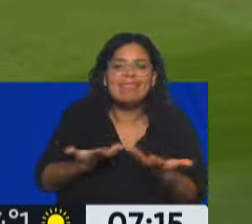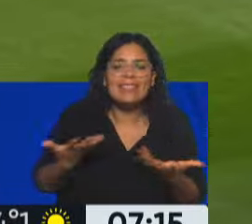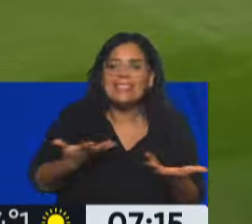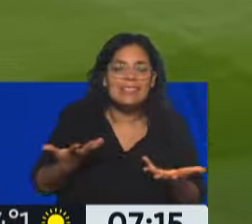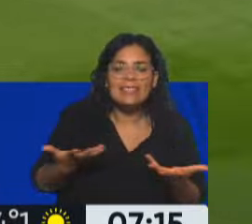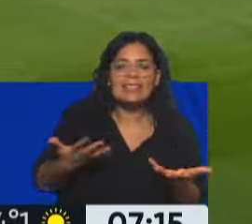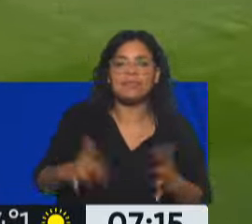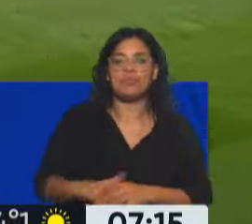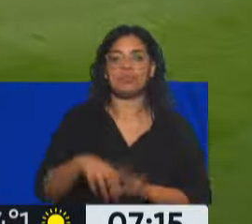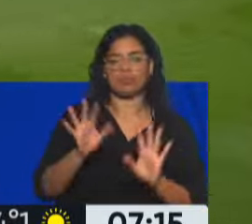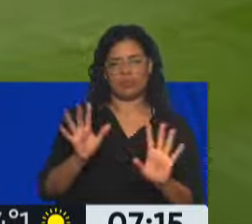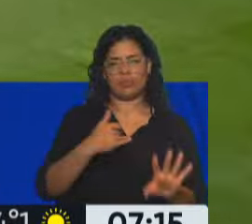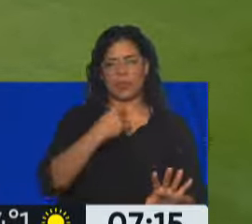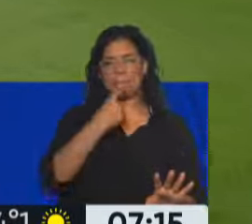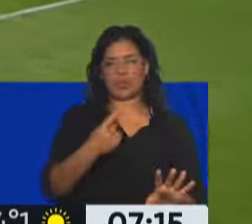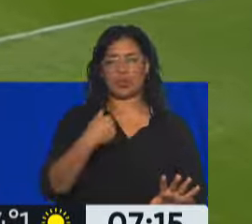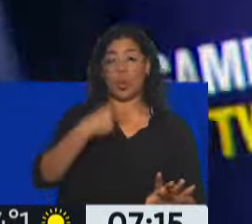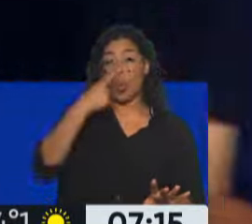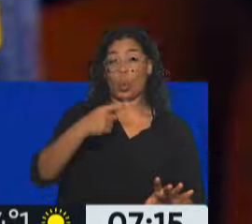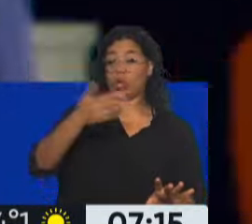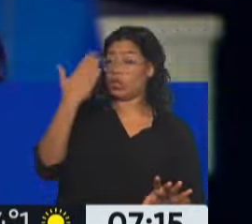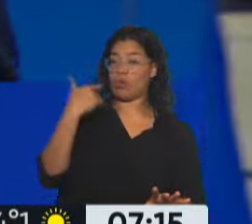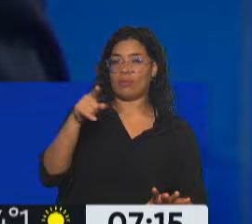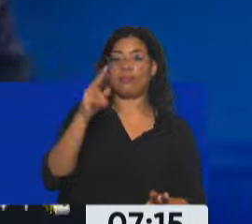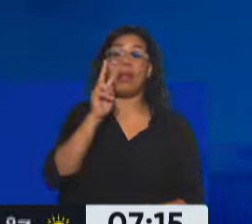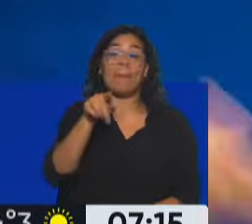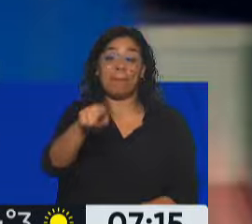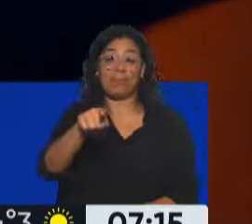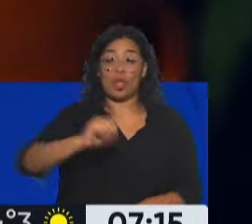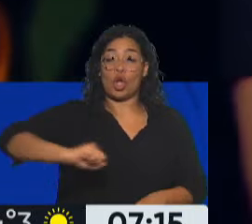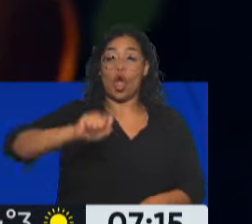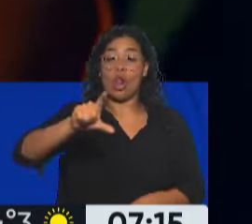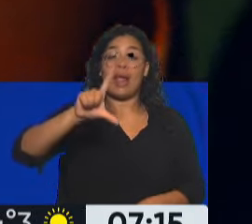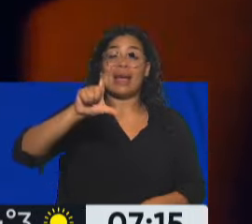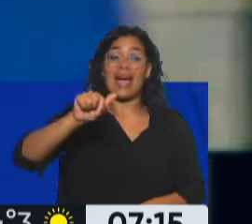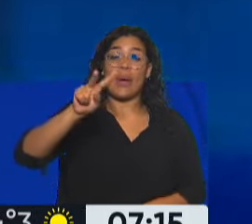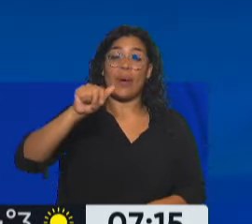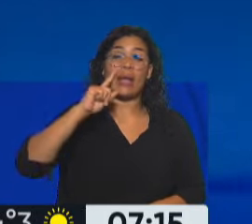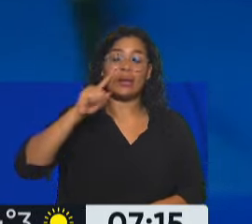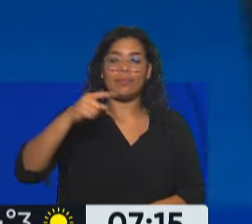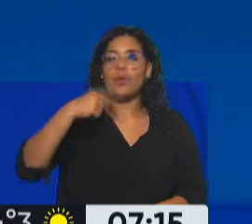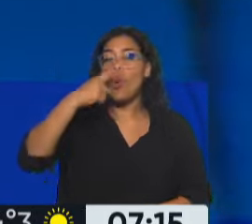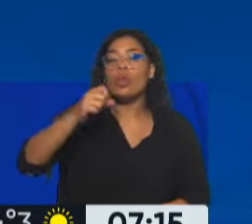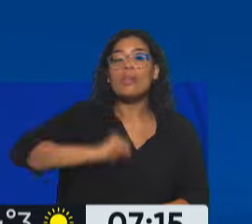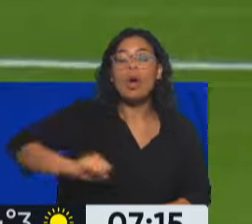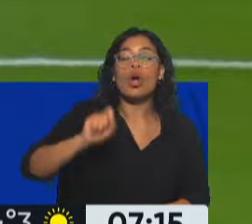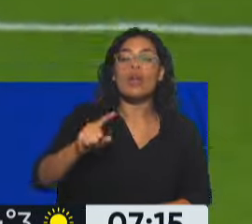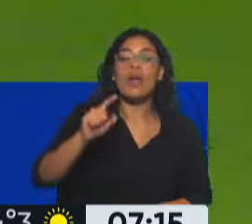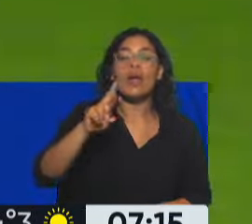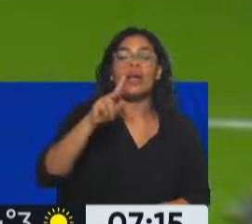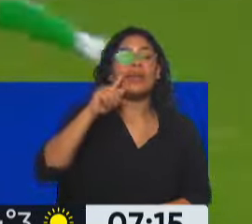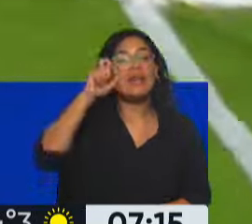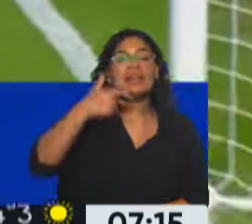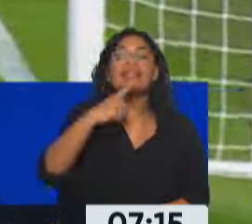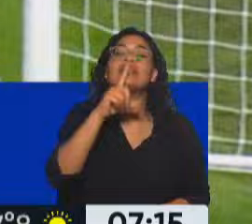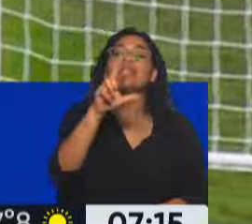de la en relación ¿no? Al último jugador de... Ahí está el gol de Cavani. De Riestra está adelantado, pero no está adelantado en función de la línea de la